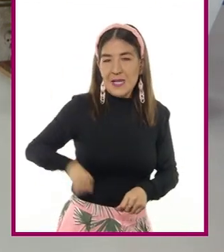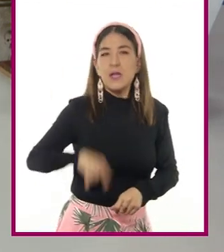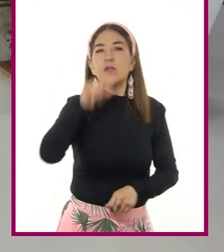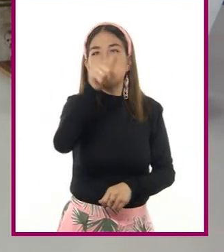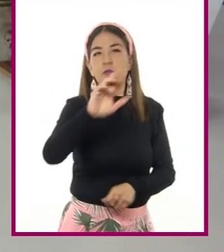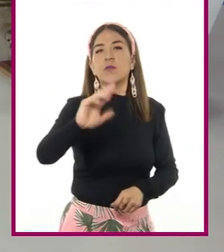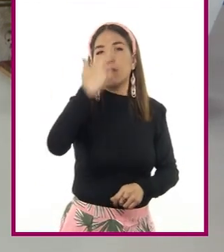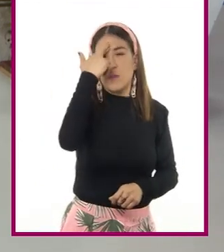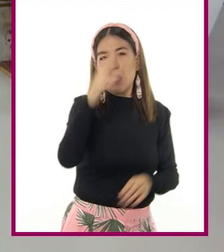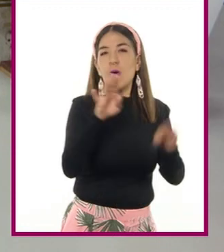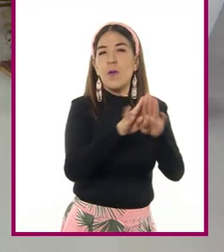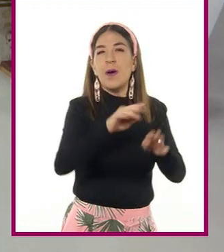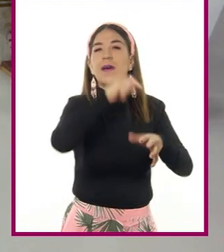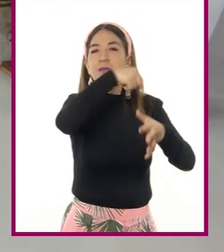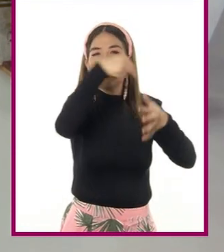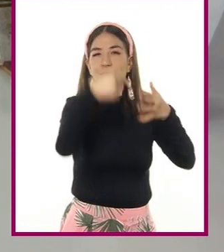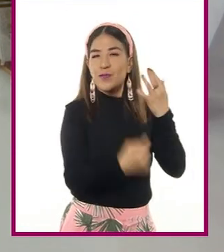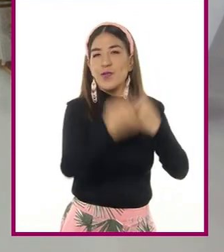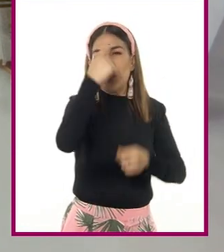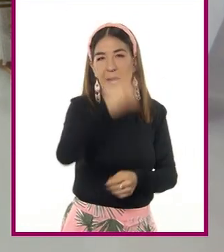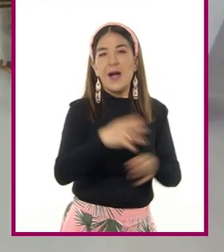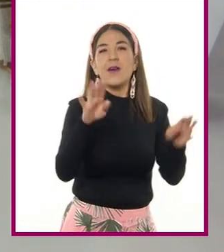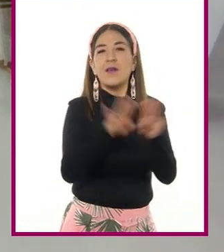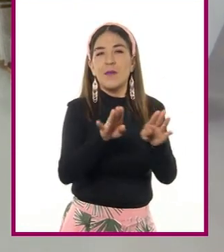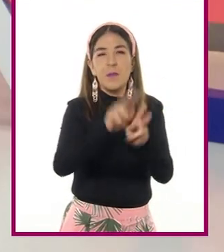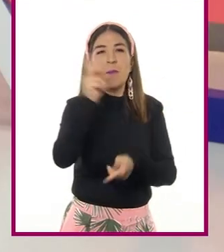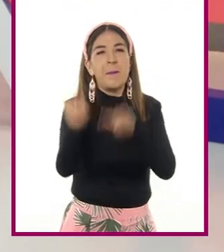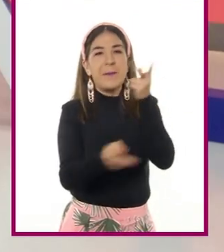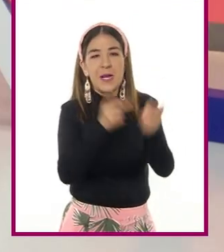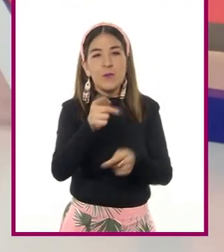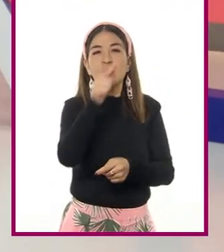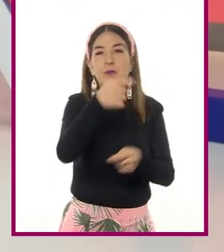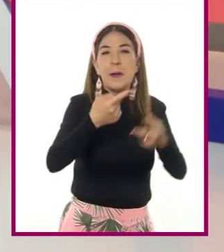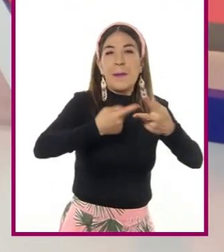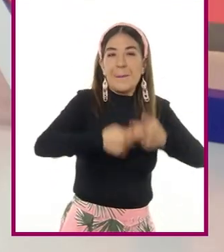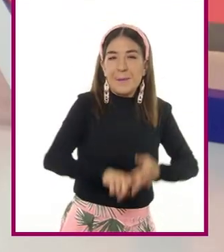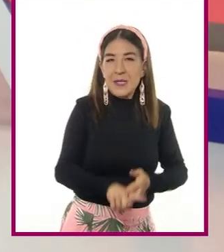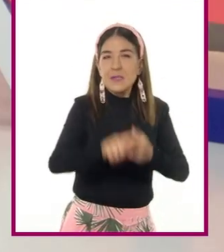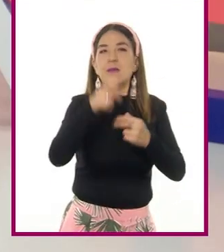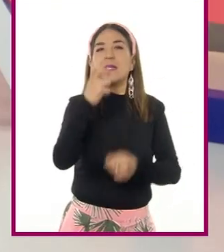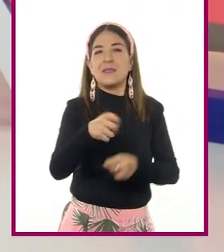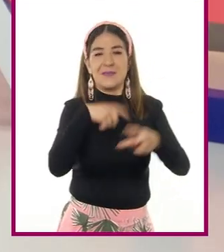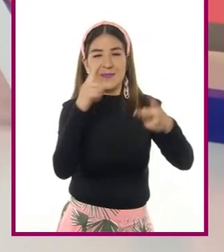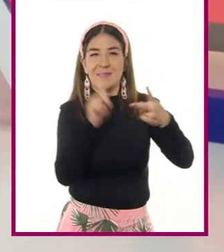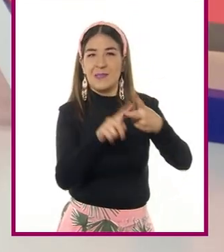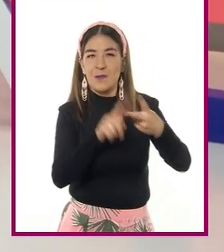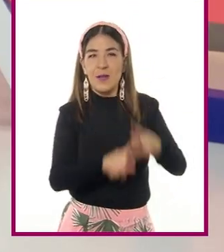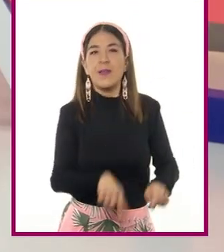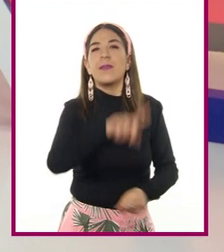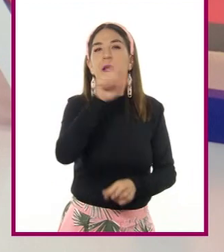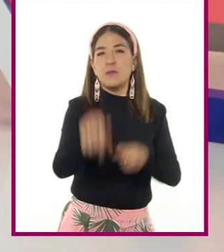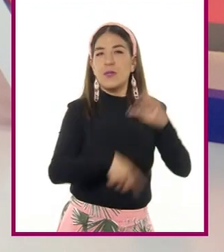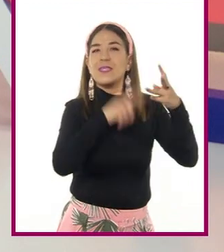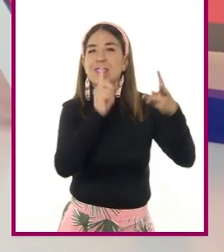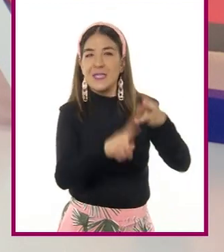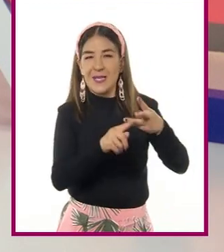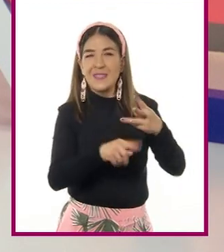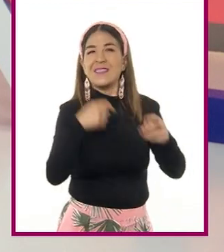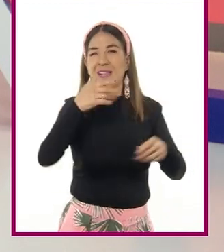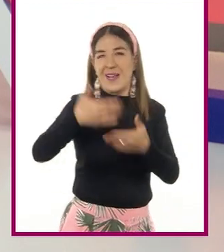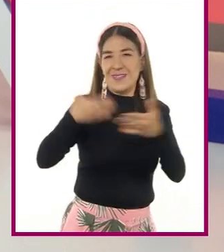los pasos del esquema que les mostré y formulen preguntas iniciales del paso 2 y luego otras del paso